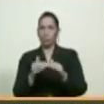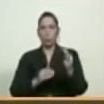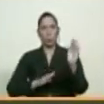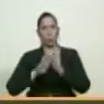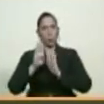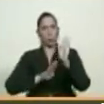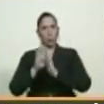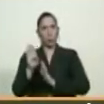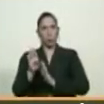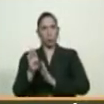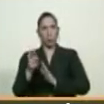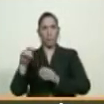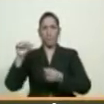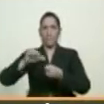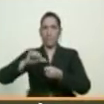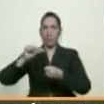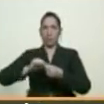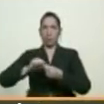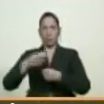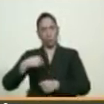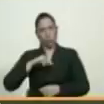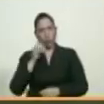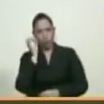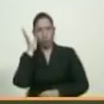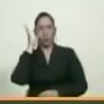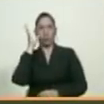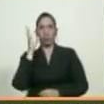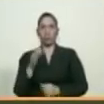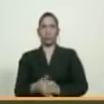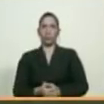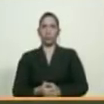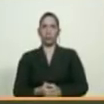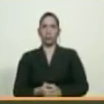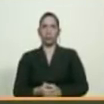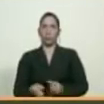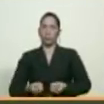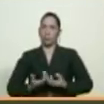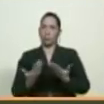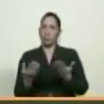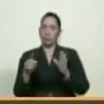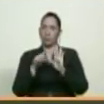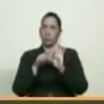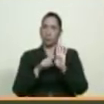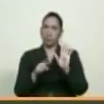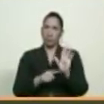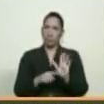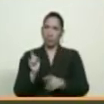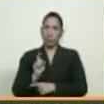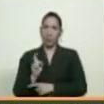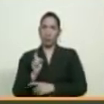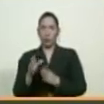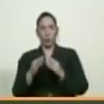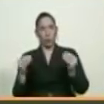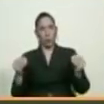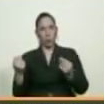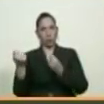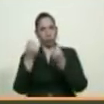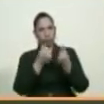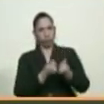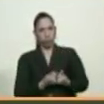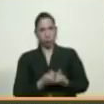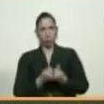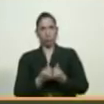presidente. Nosotros estamos creando un esquema que dará las condiciones necesarias para que todos los actores de la economía